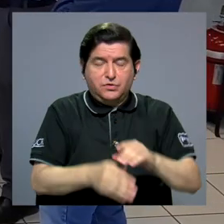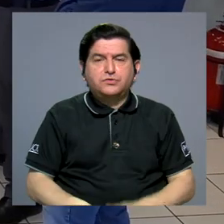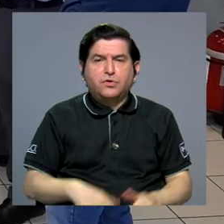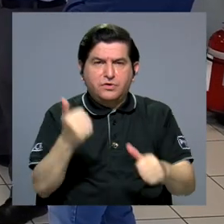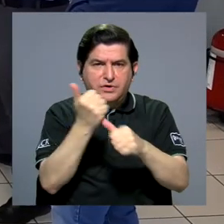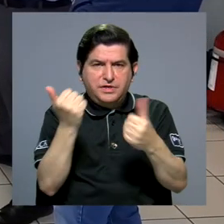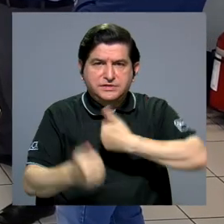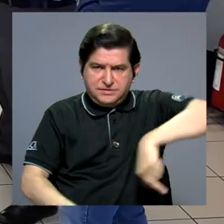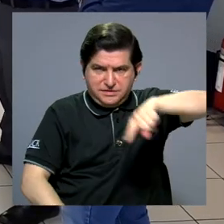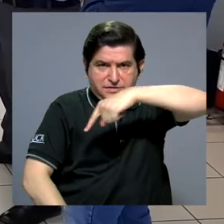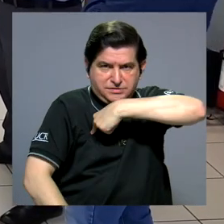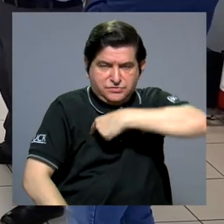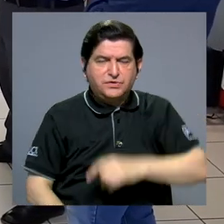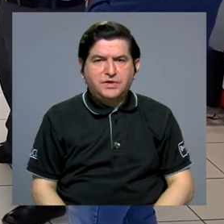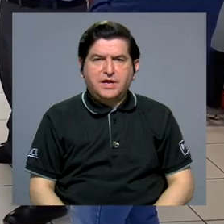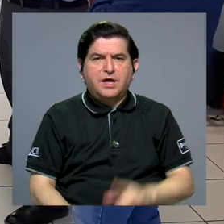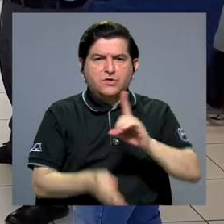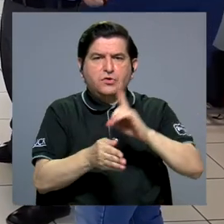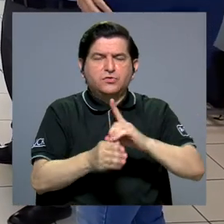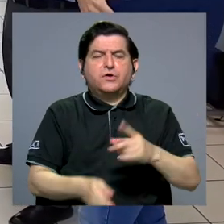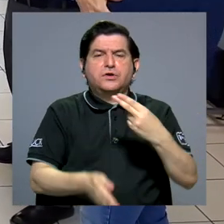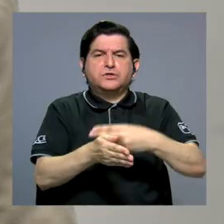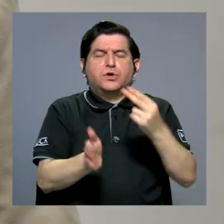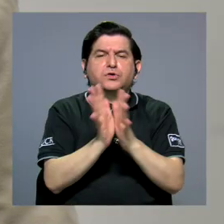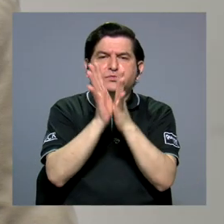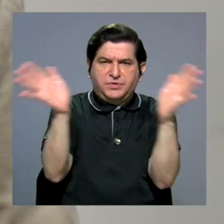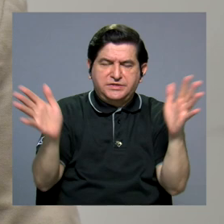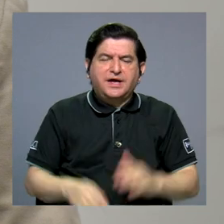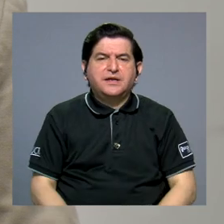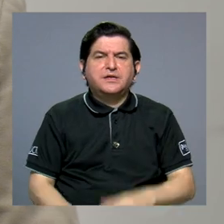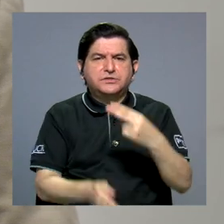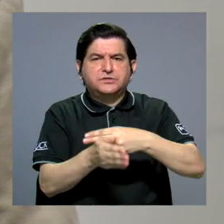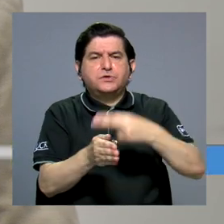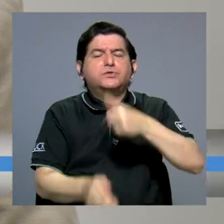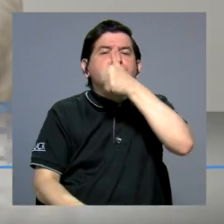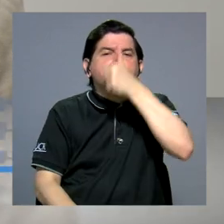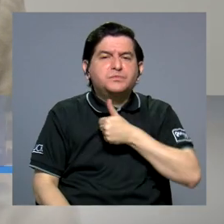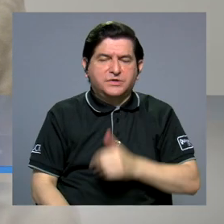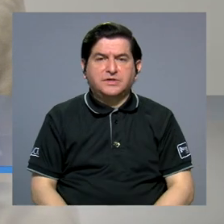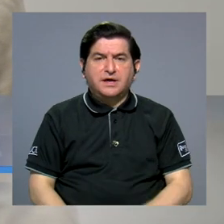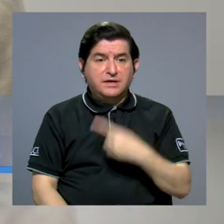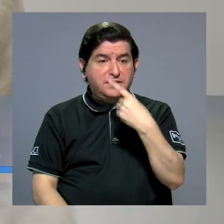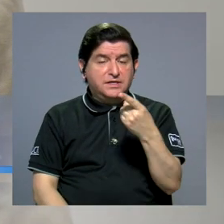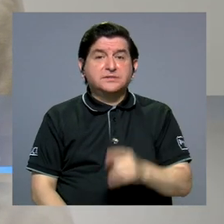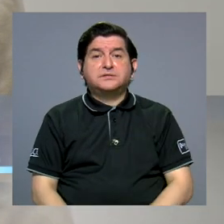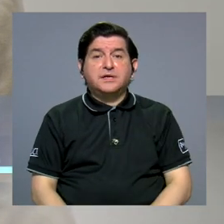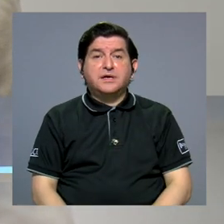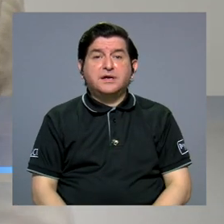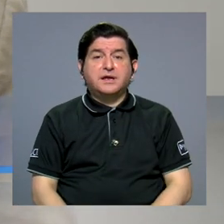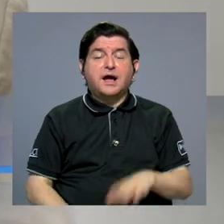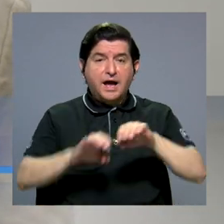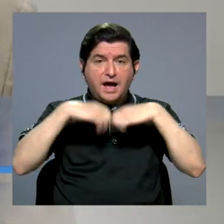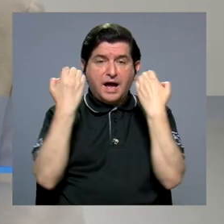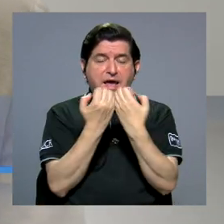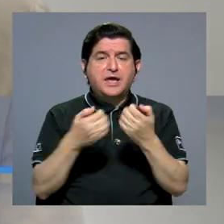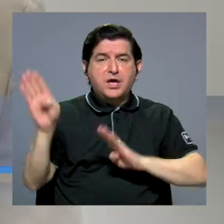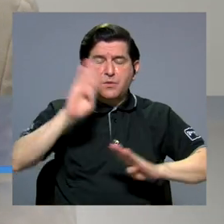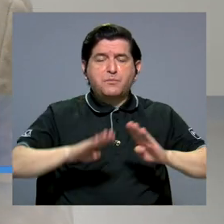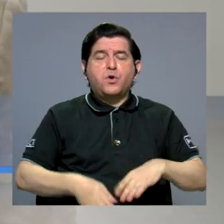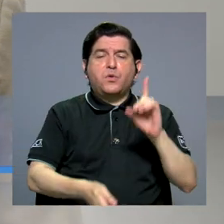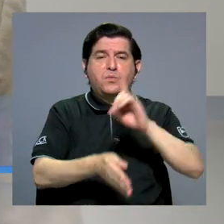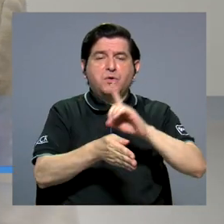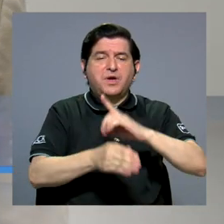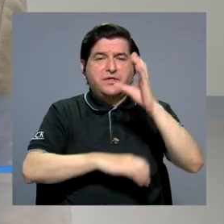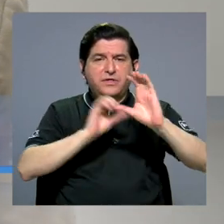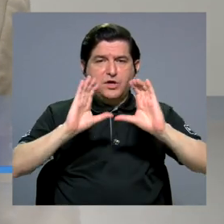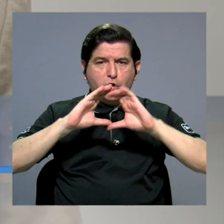estuvieron asesorándonos a nosotros, médicos de hospitales públicos, médicos de hospitales privados, nos dijeron que alcanzamos un equipo biomédico de